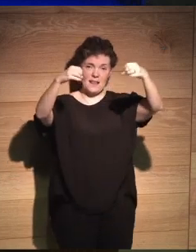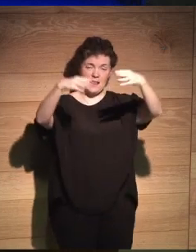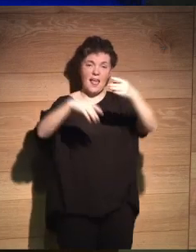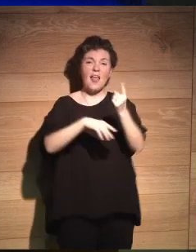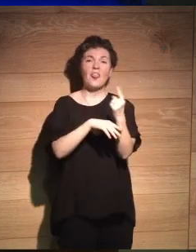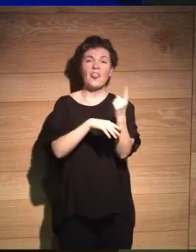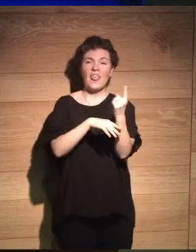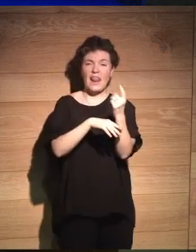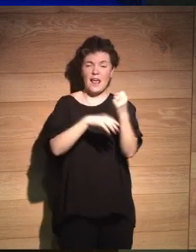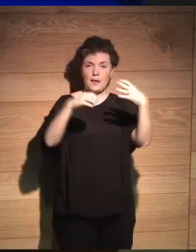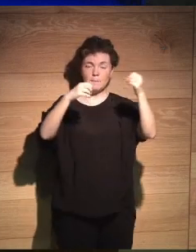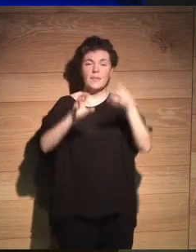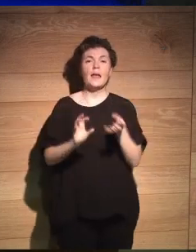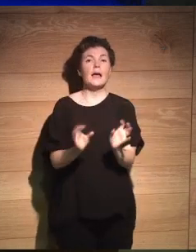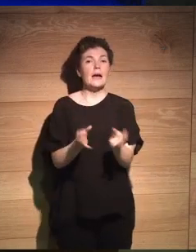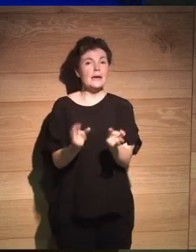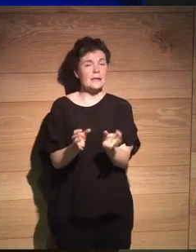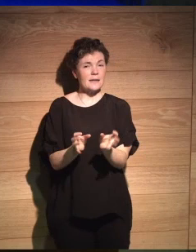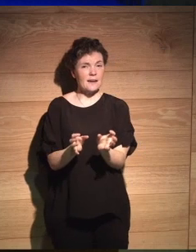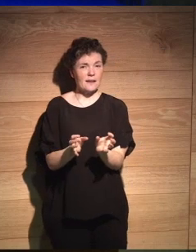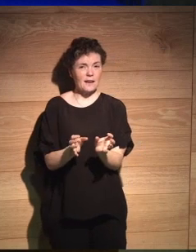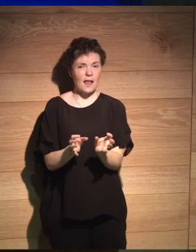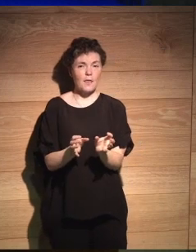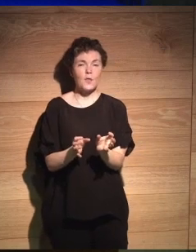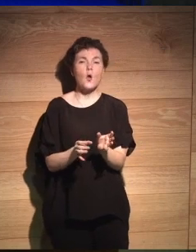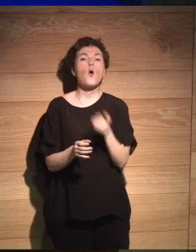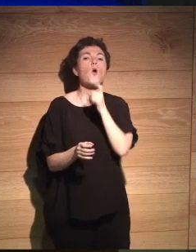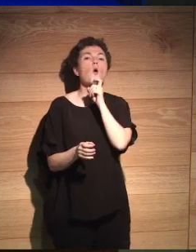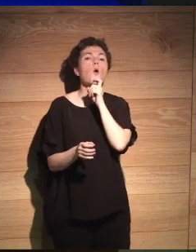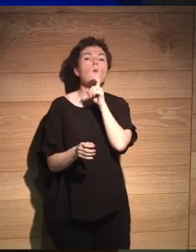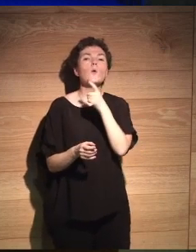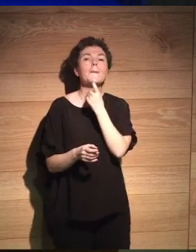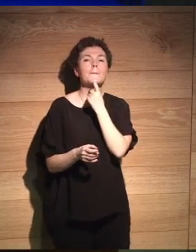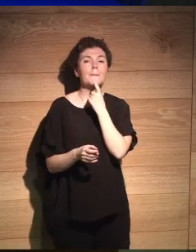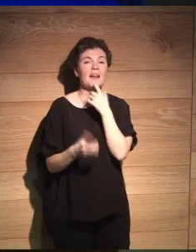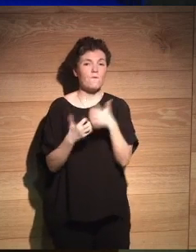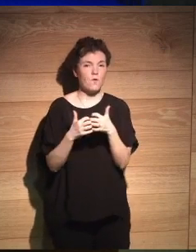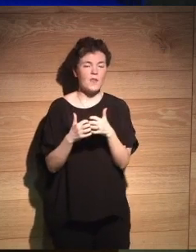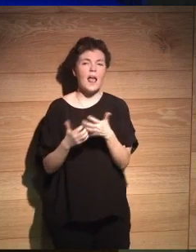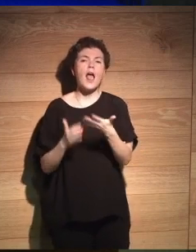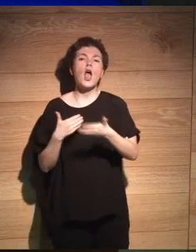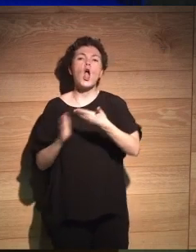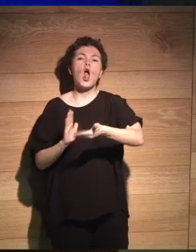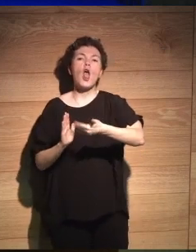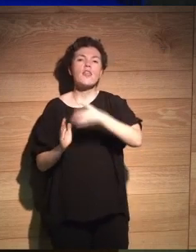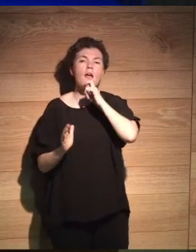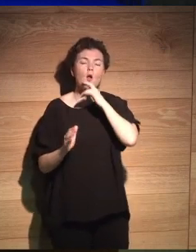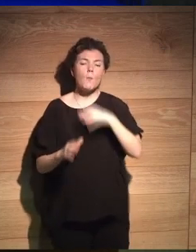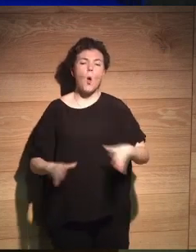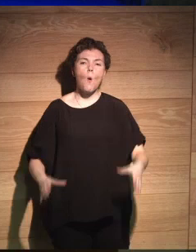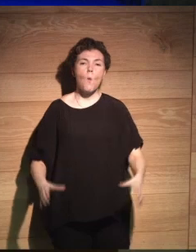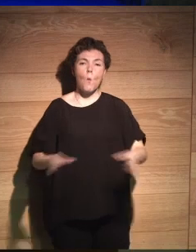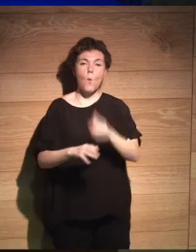parafina. La radio operaba con una pila y la cocina funcionaba con gas